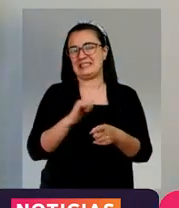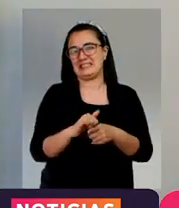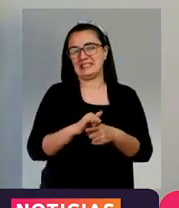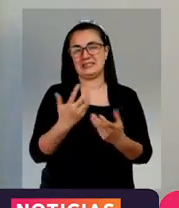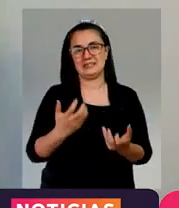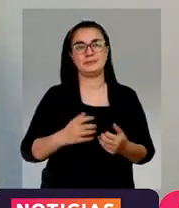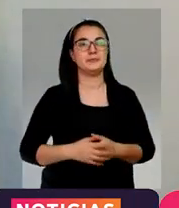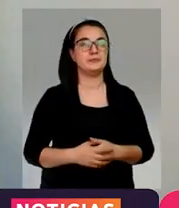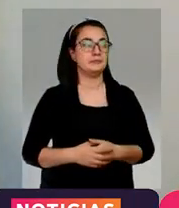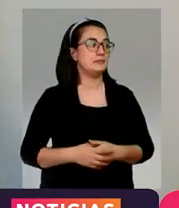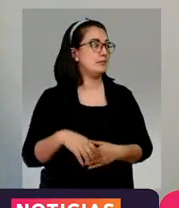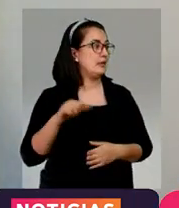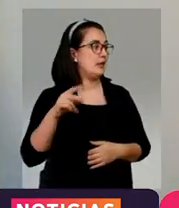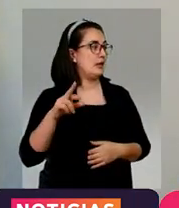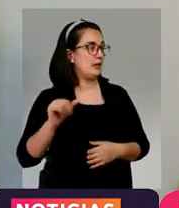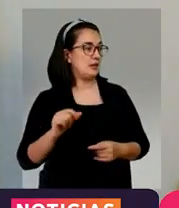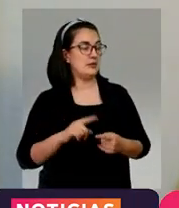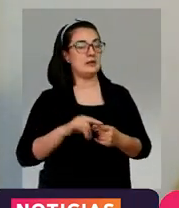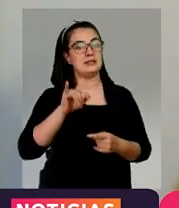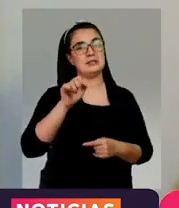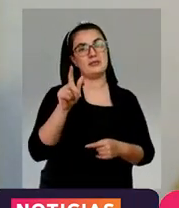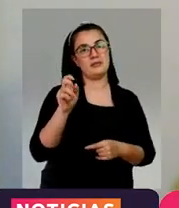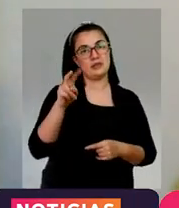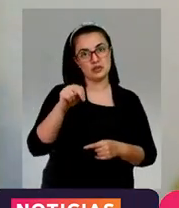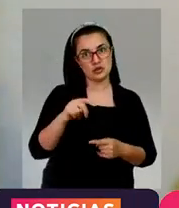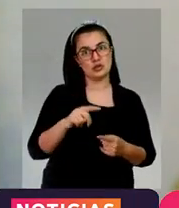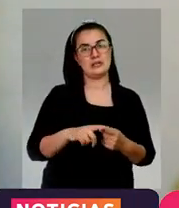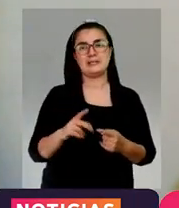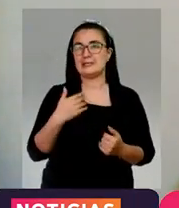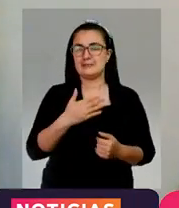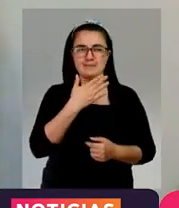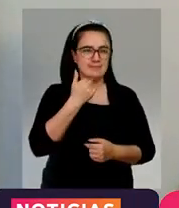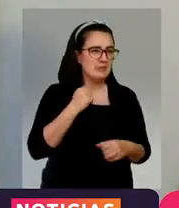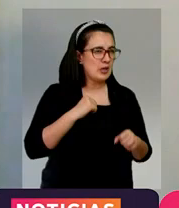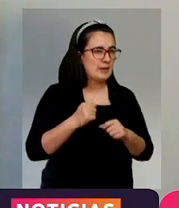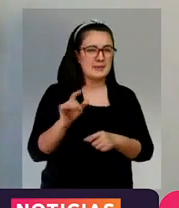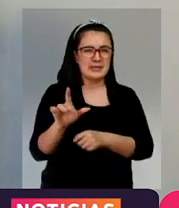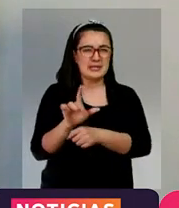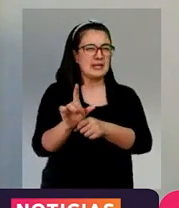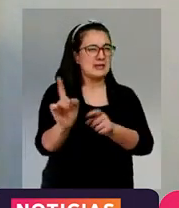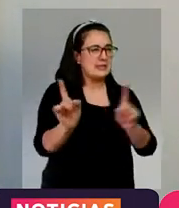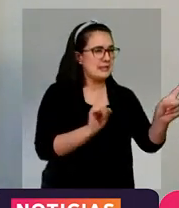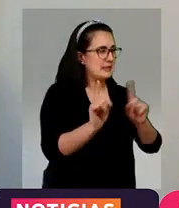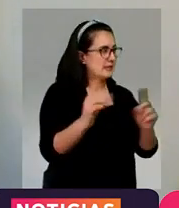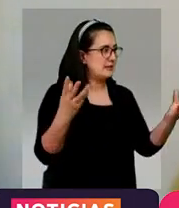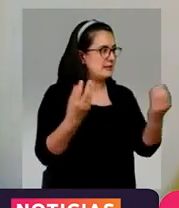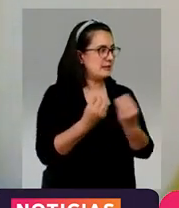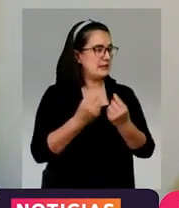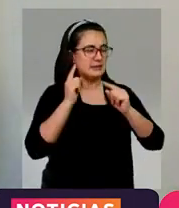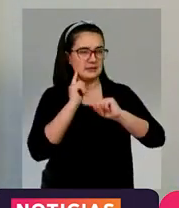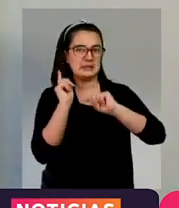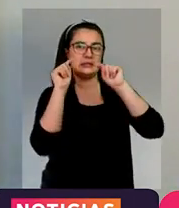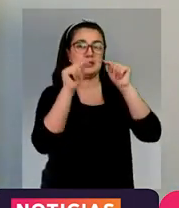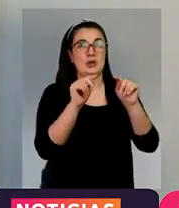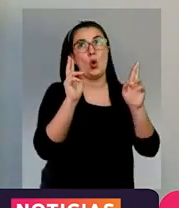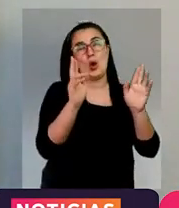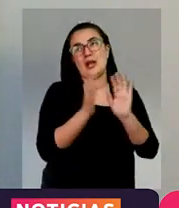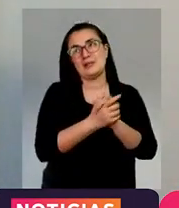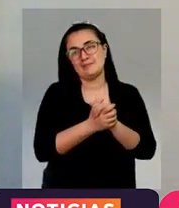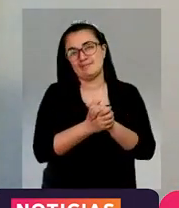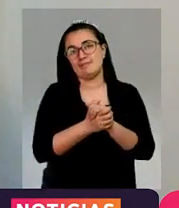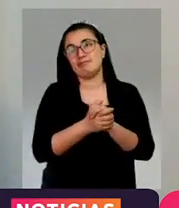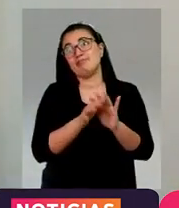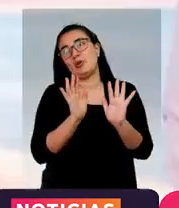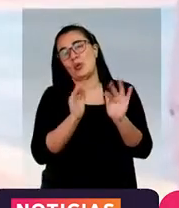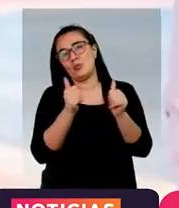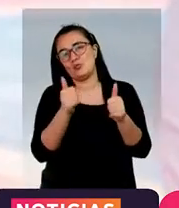Andrea Ramírez y a Jefferson Ochoa, es sacar el mejor de todo, pues, de cada liga, sacar lo mejor de cada liga y pues nada, hacer crecer